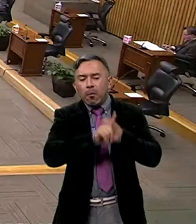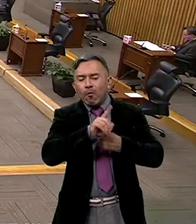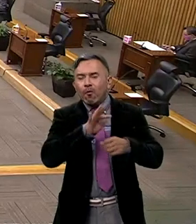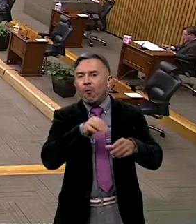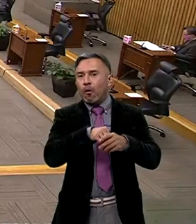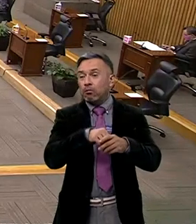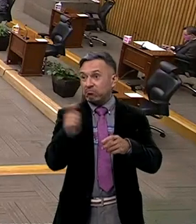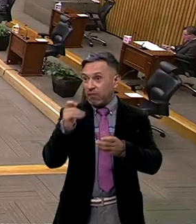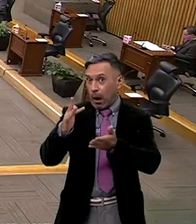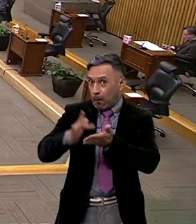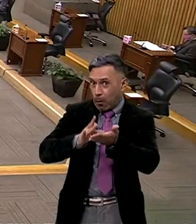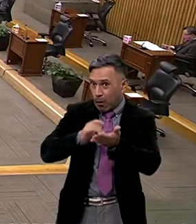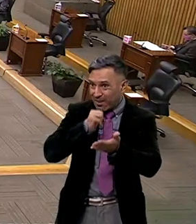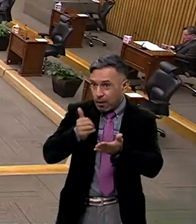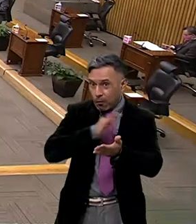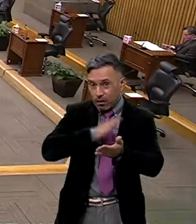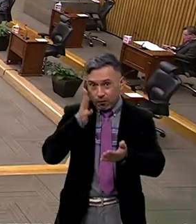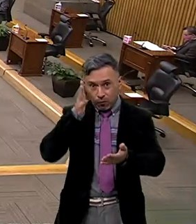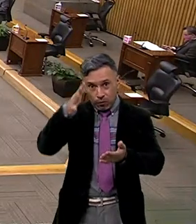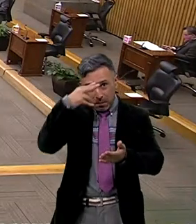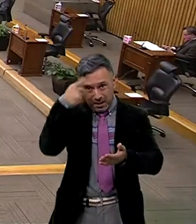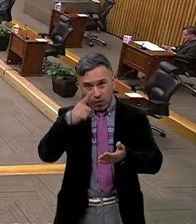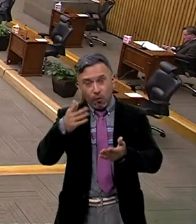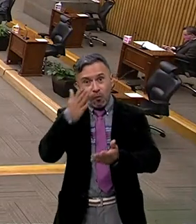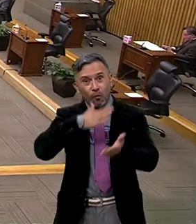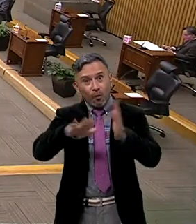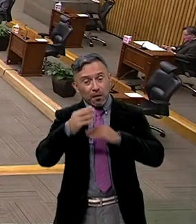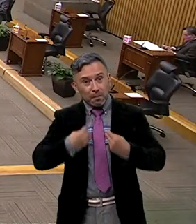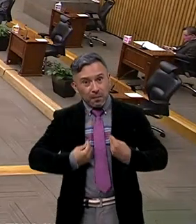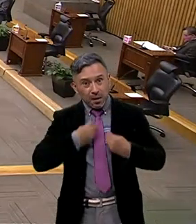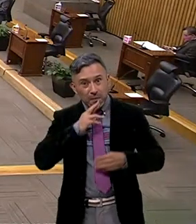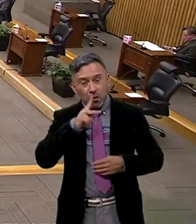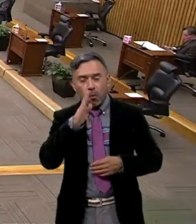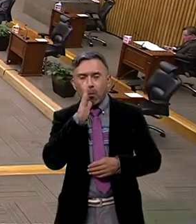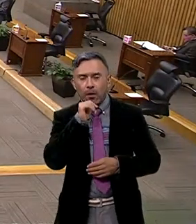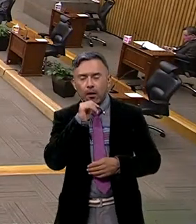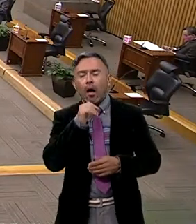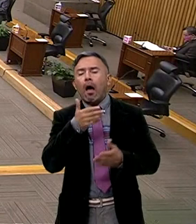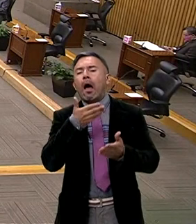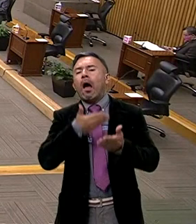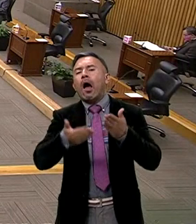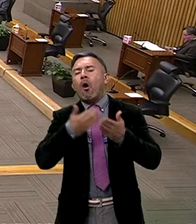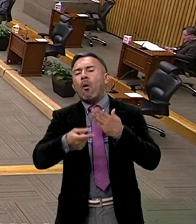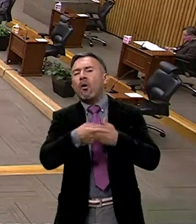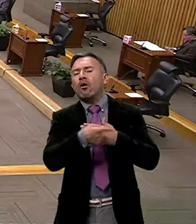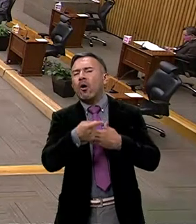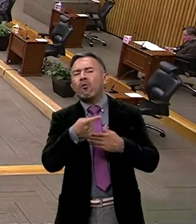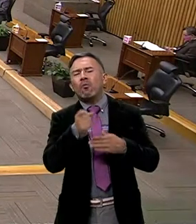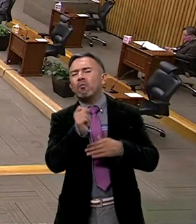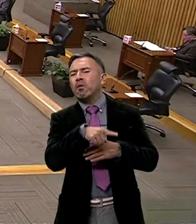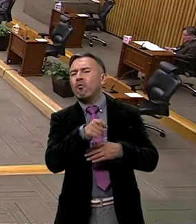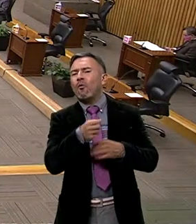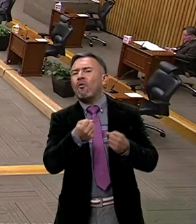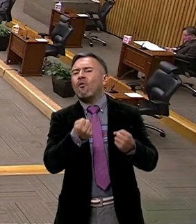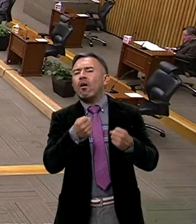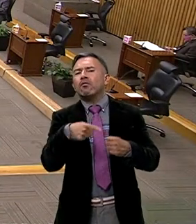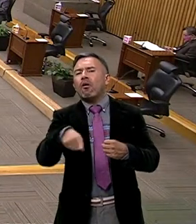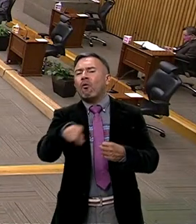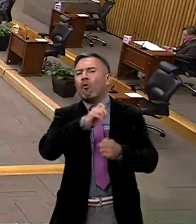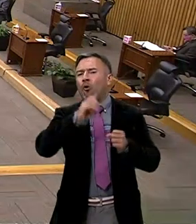correspondiente vida y sobre todo no puede eliminar en estas bordes que en el